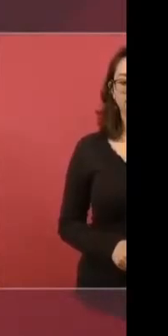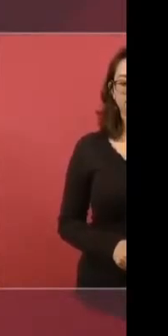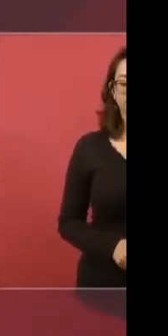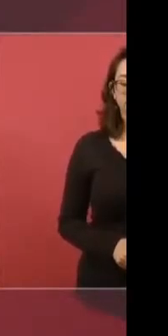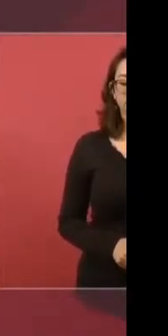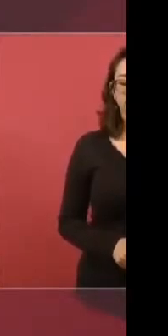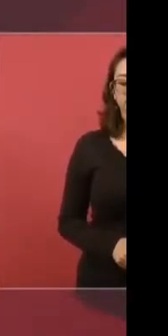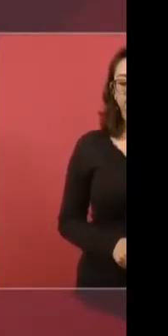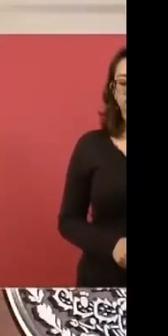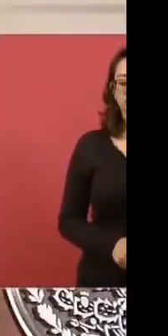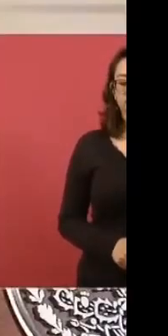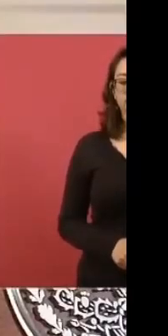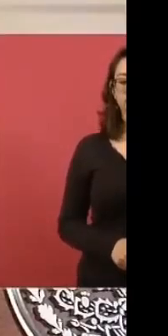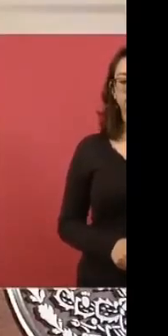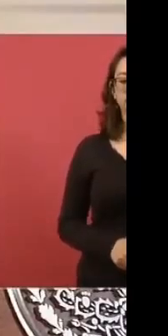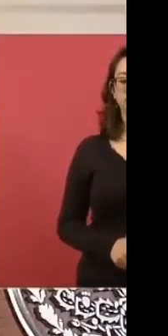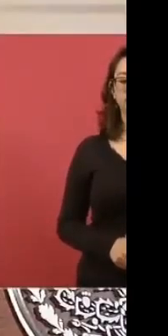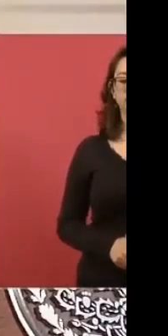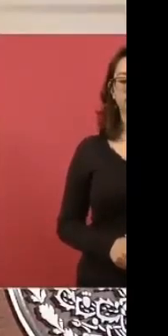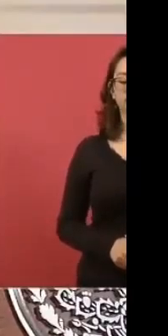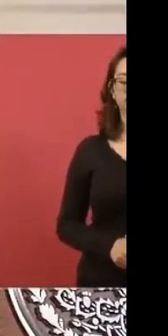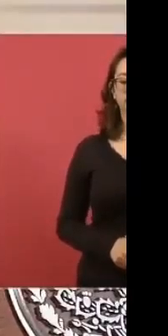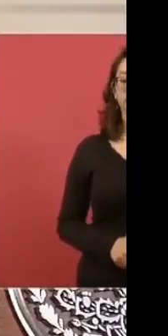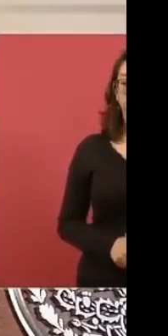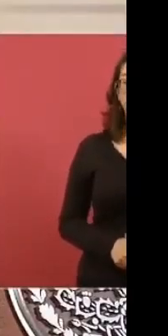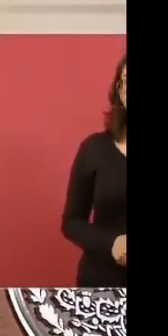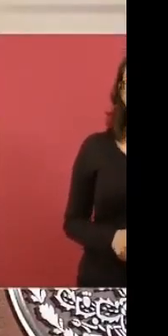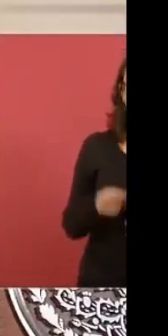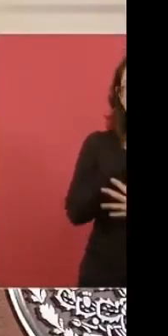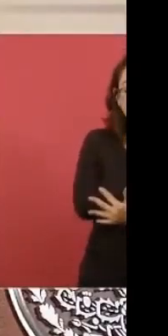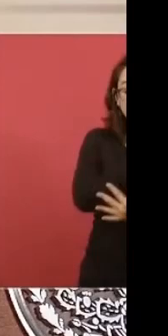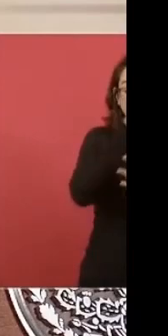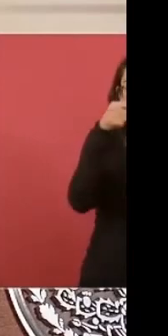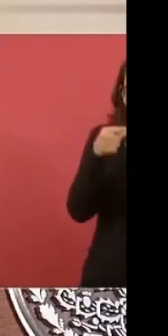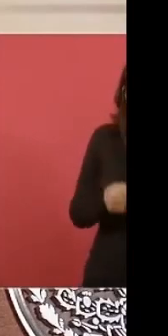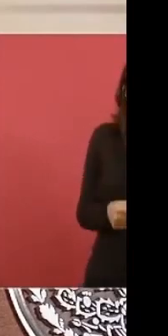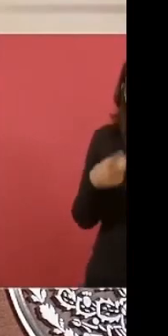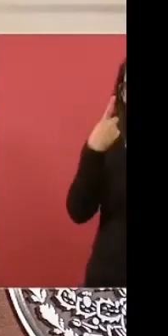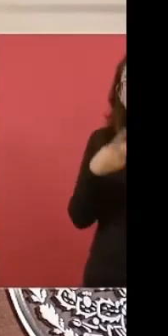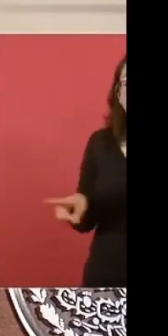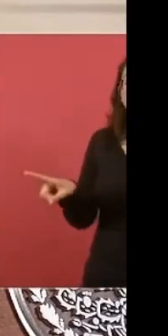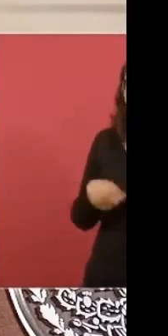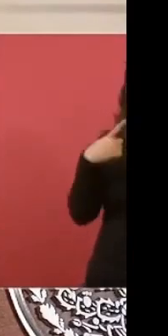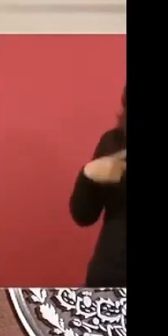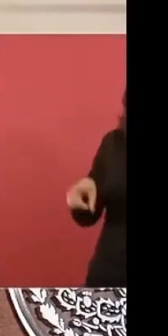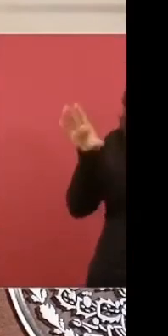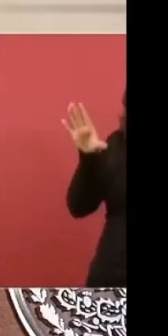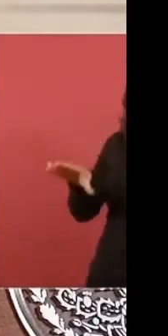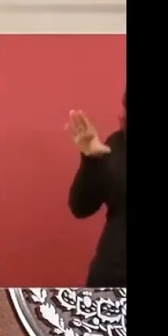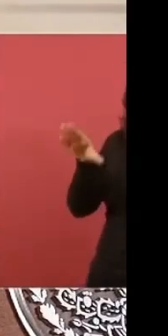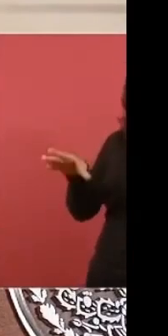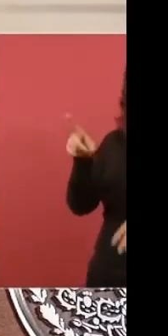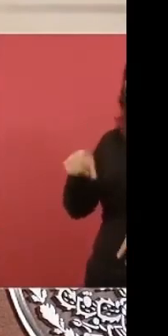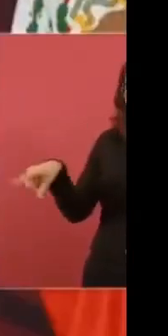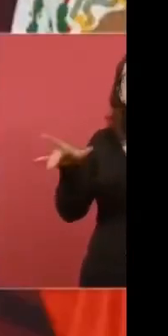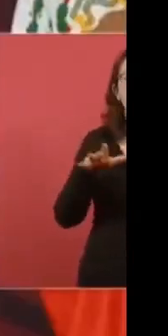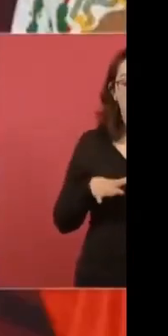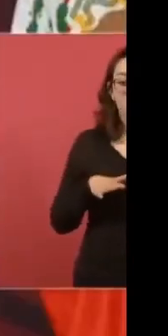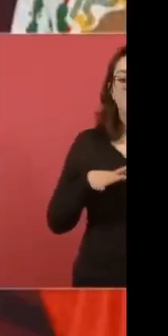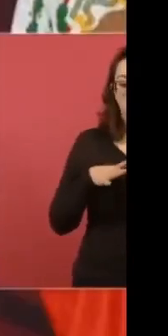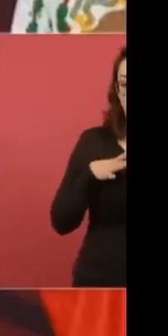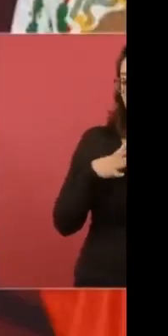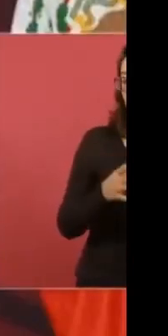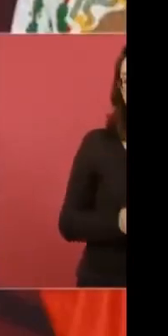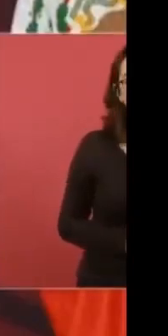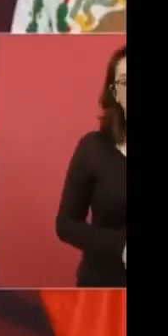inalcanzable que después con las letras de las canciones el único modo de llegar a comprar Ese tipo de productos